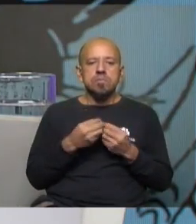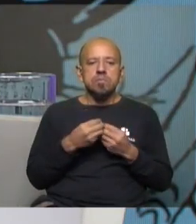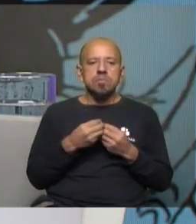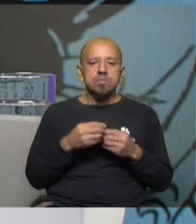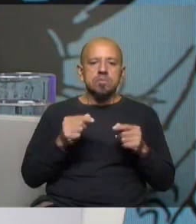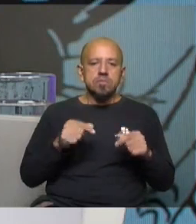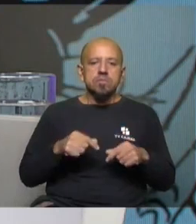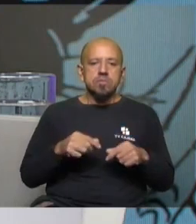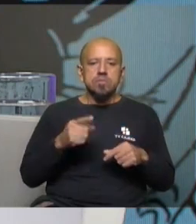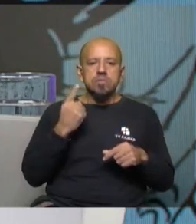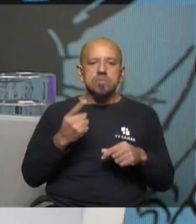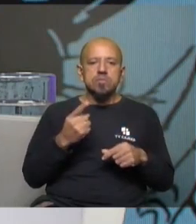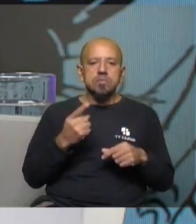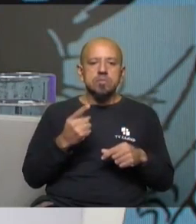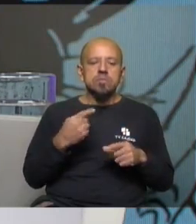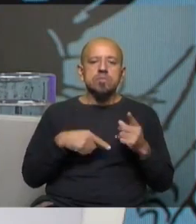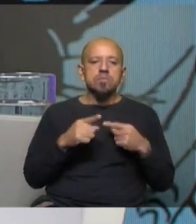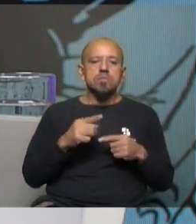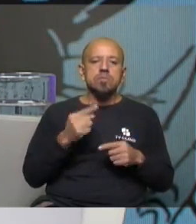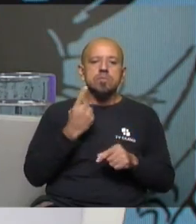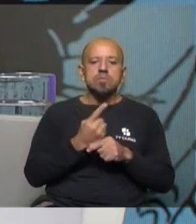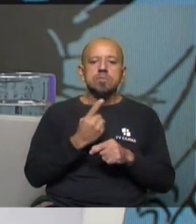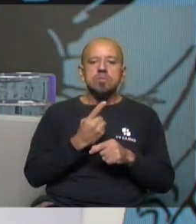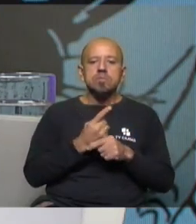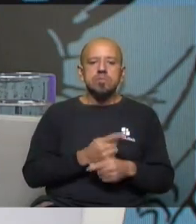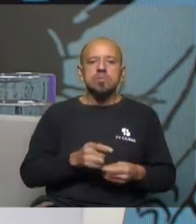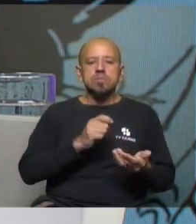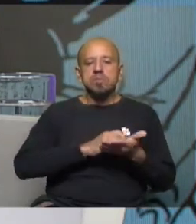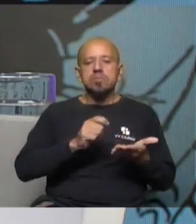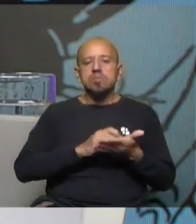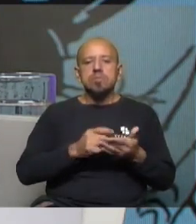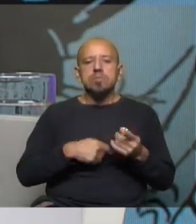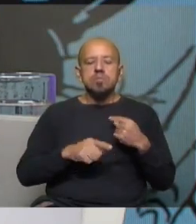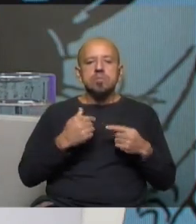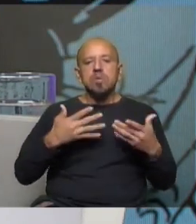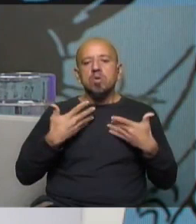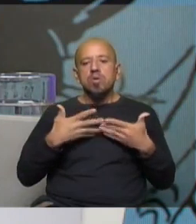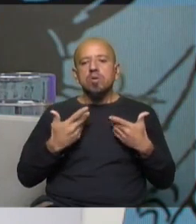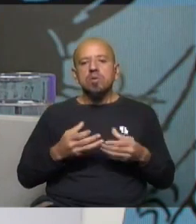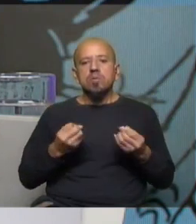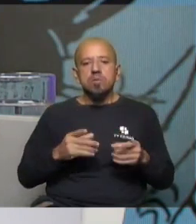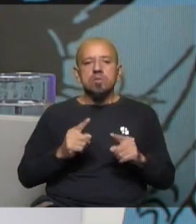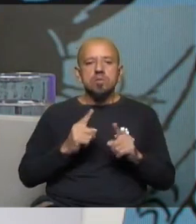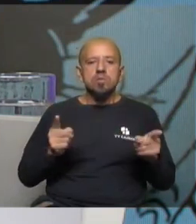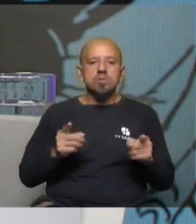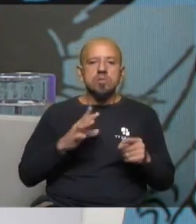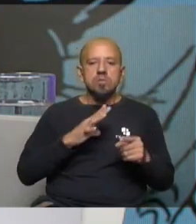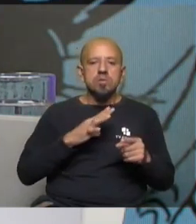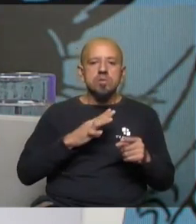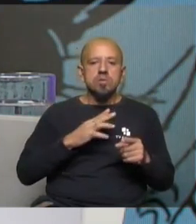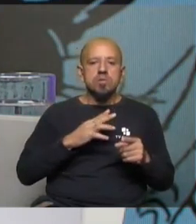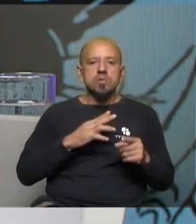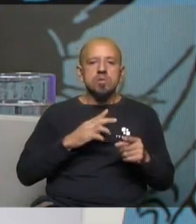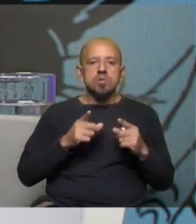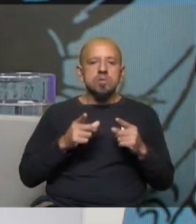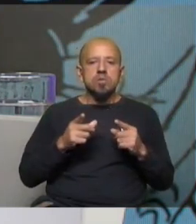Y acá es el primer libro que publica o sea soy el primer autor que tengo un honor varón pero estoy muy contento porque no es una cosa aislada ya hay un par de autores más